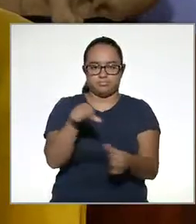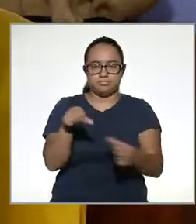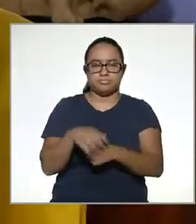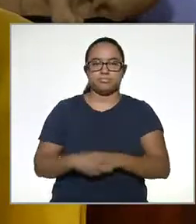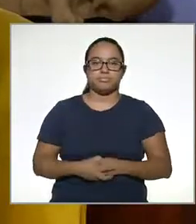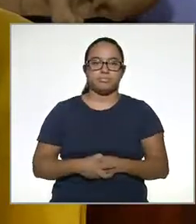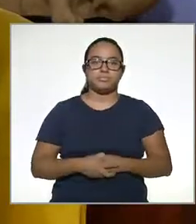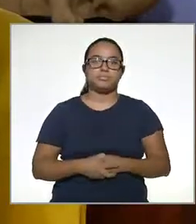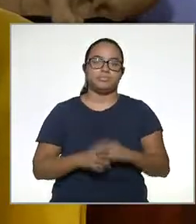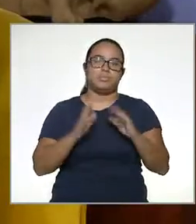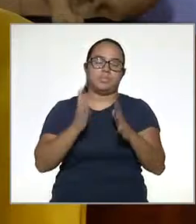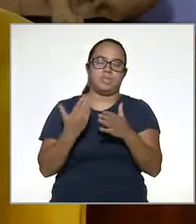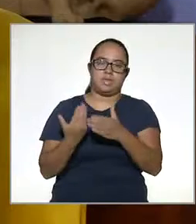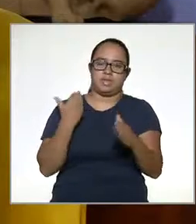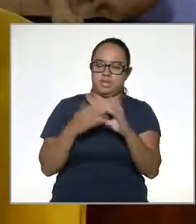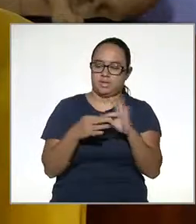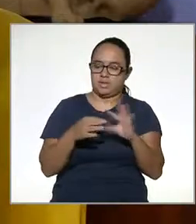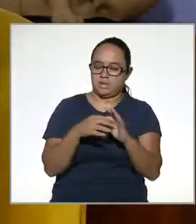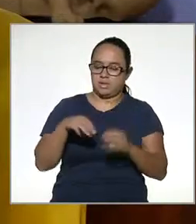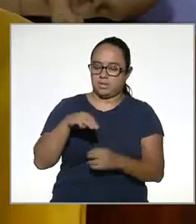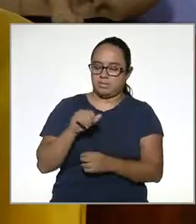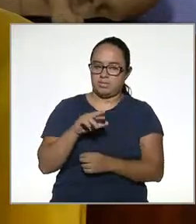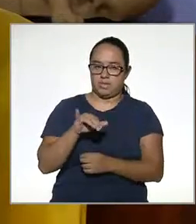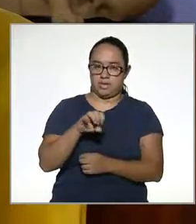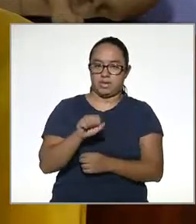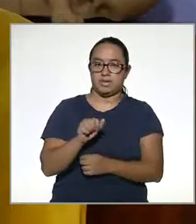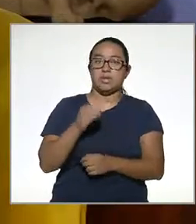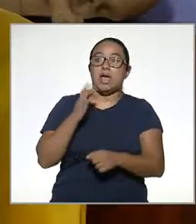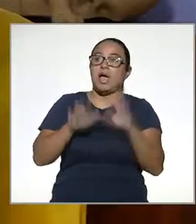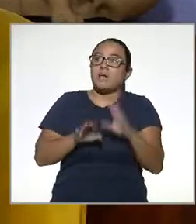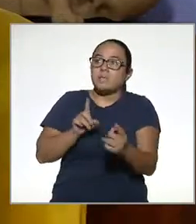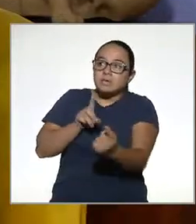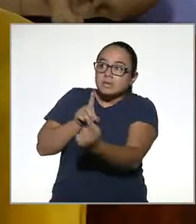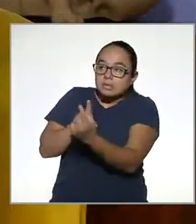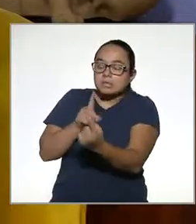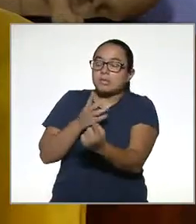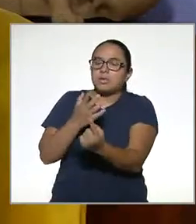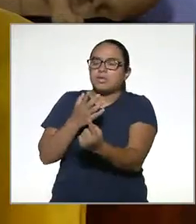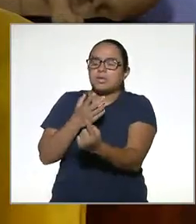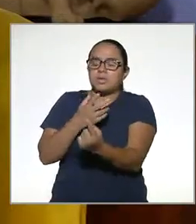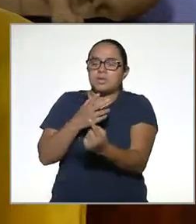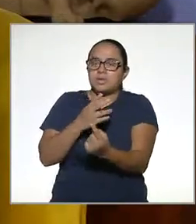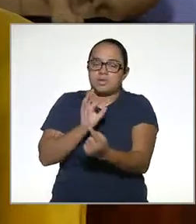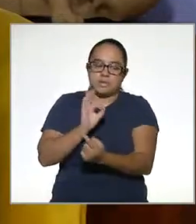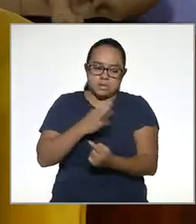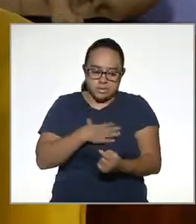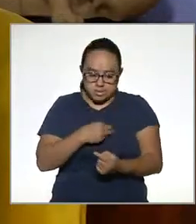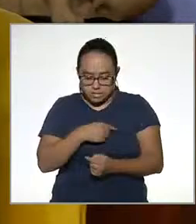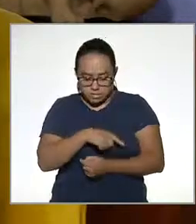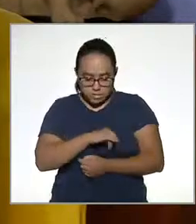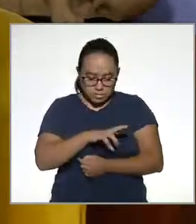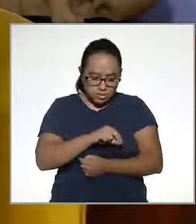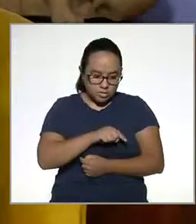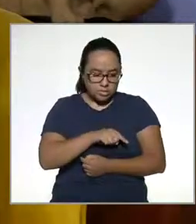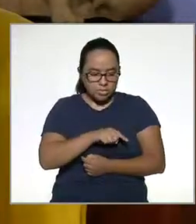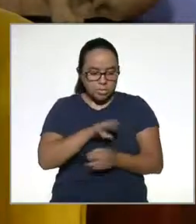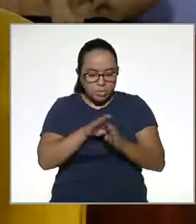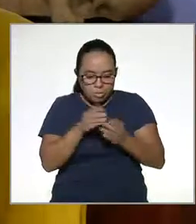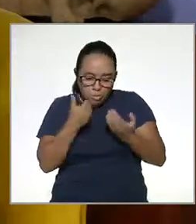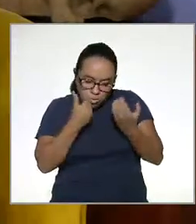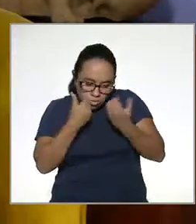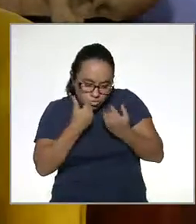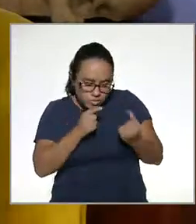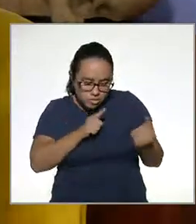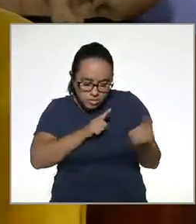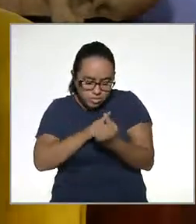transmisión. Y como bien lo decías Marisa, de repente cuando hablamos de la introversión, muchos papás no están seguros si sus hijos lo son o no. Y es por eso